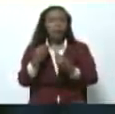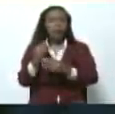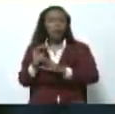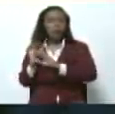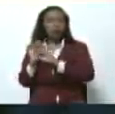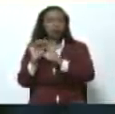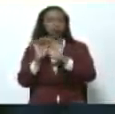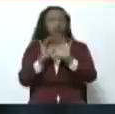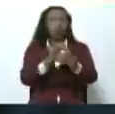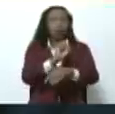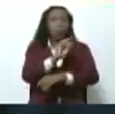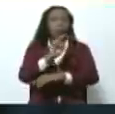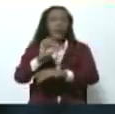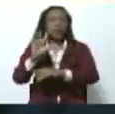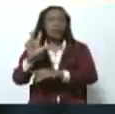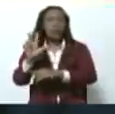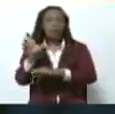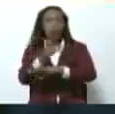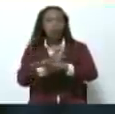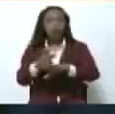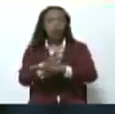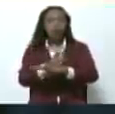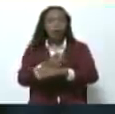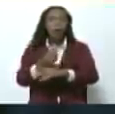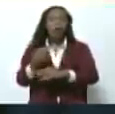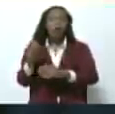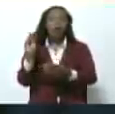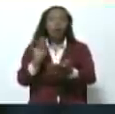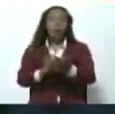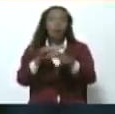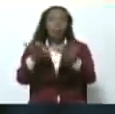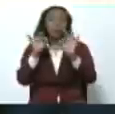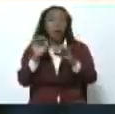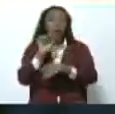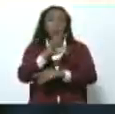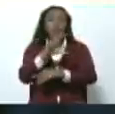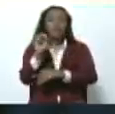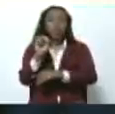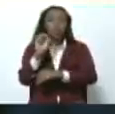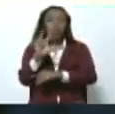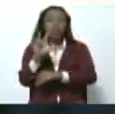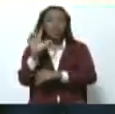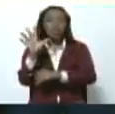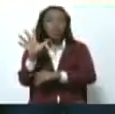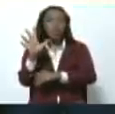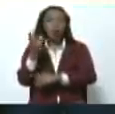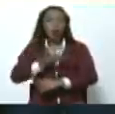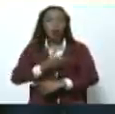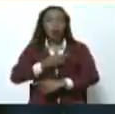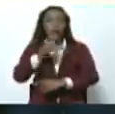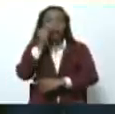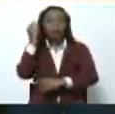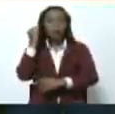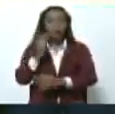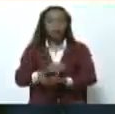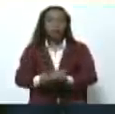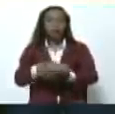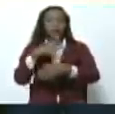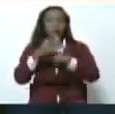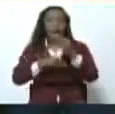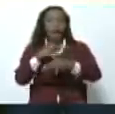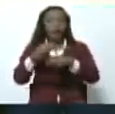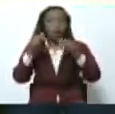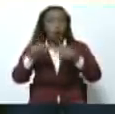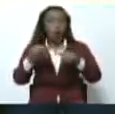los 23 gobernadores. Vamos a convocar de manera especial a los 335 alcaldes y alcaldesas que han sido electos